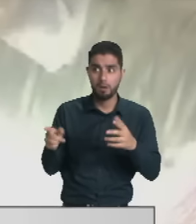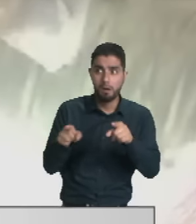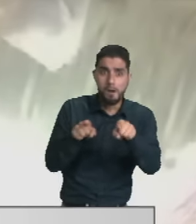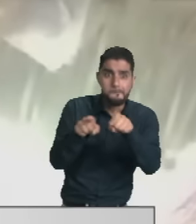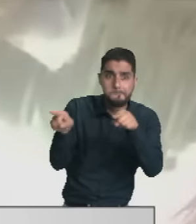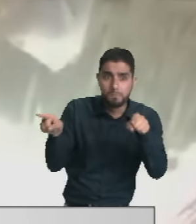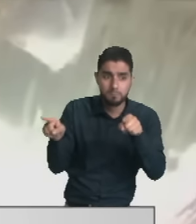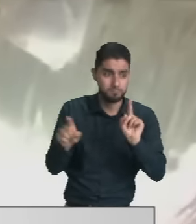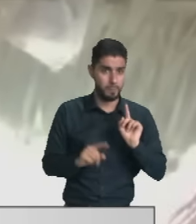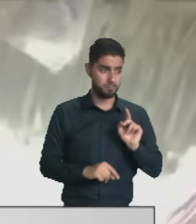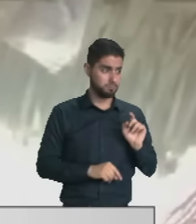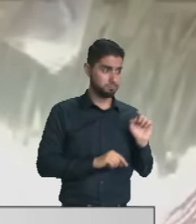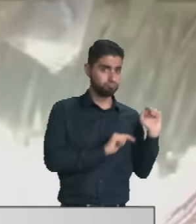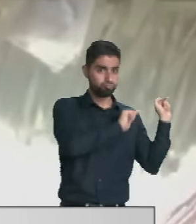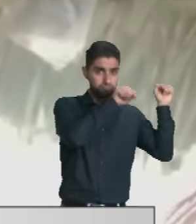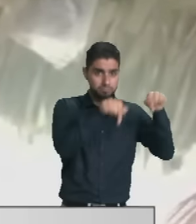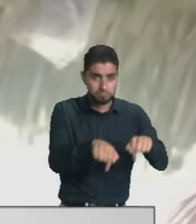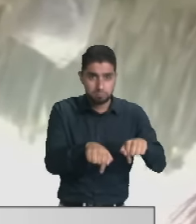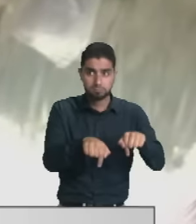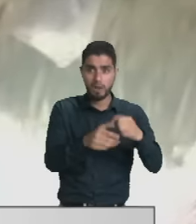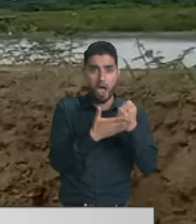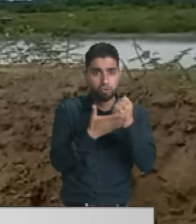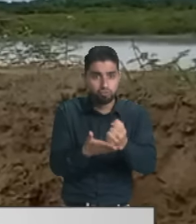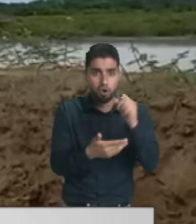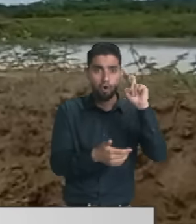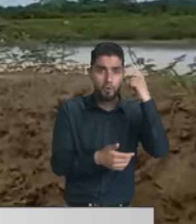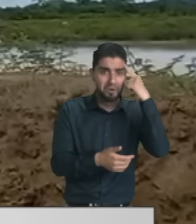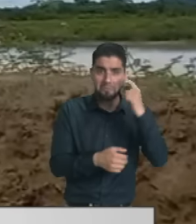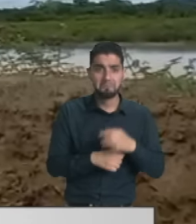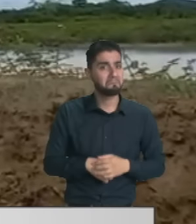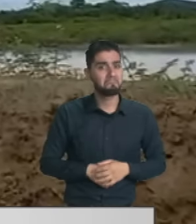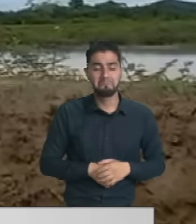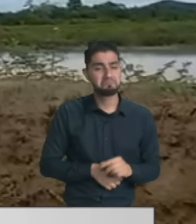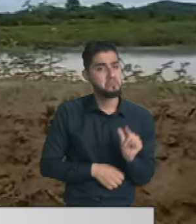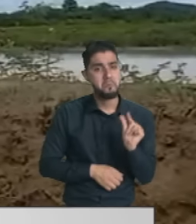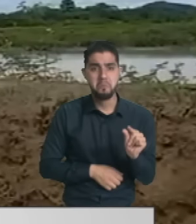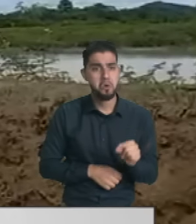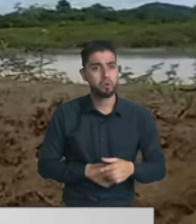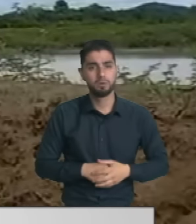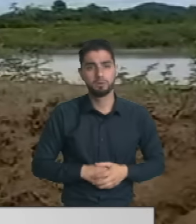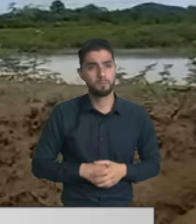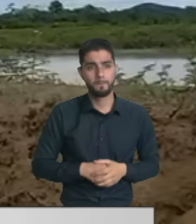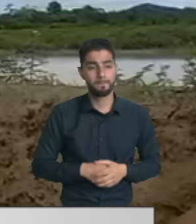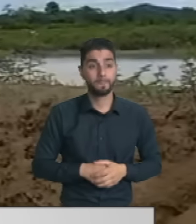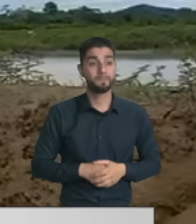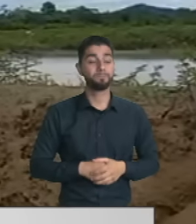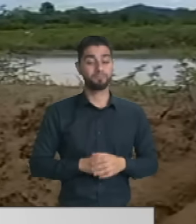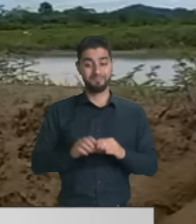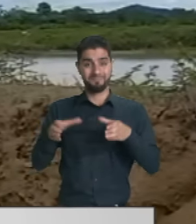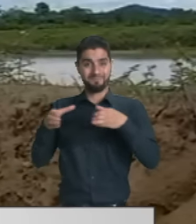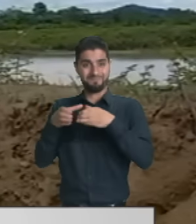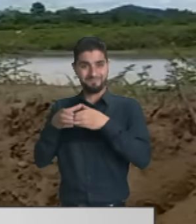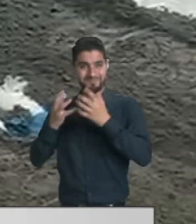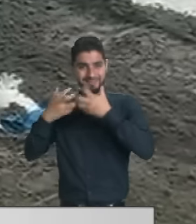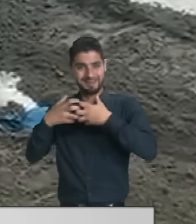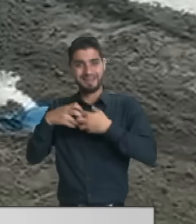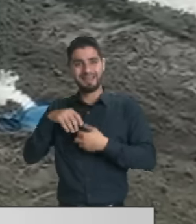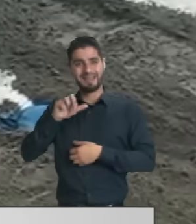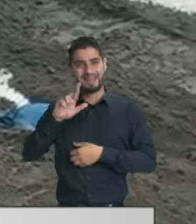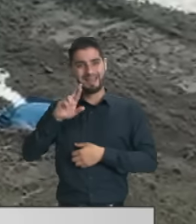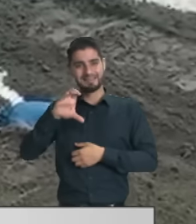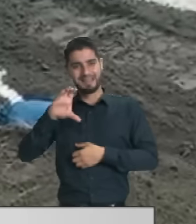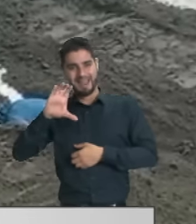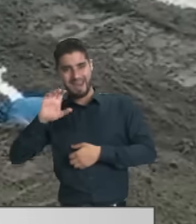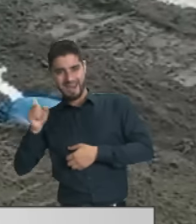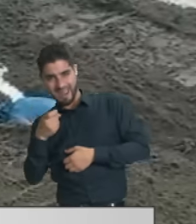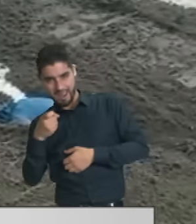digamos, de ayuda del gobierno. Mientras el consorcio RCG, responsable de la obra en Caregato, y el